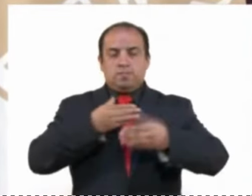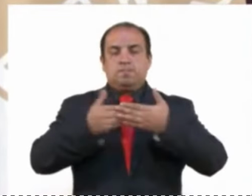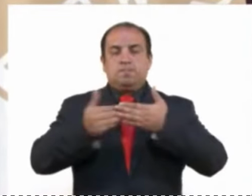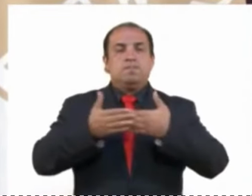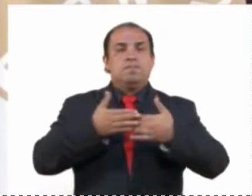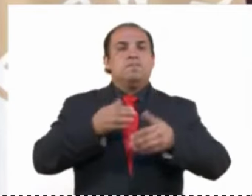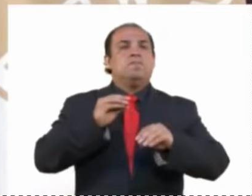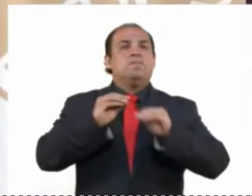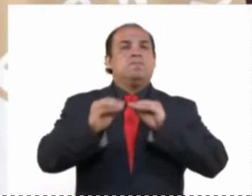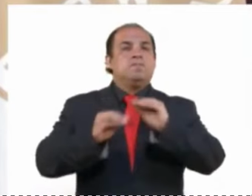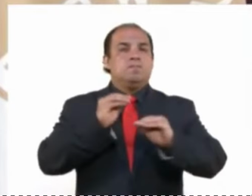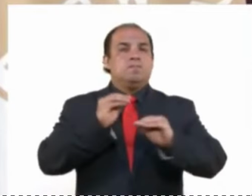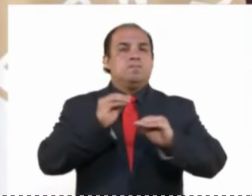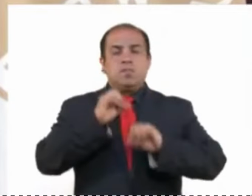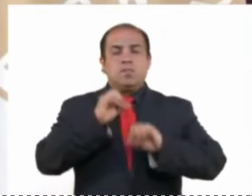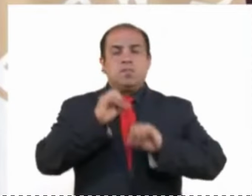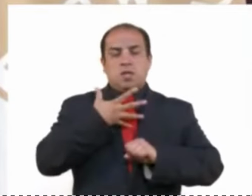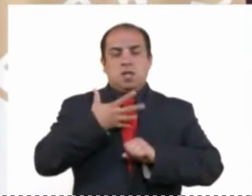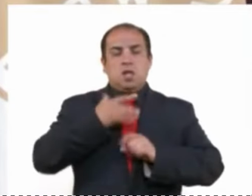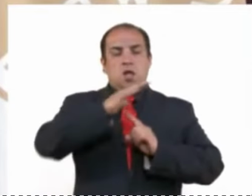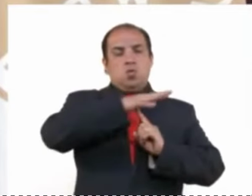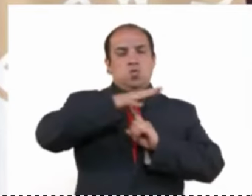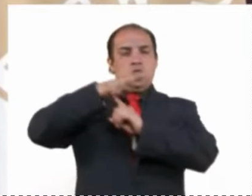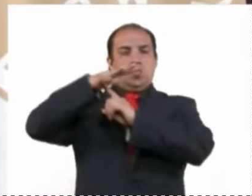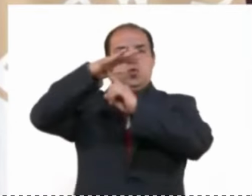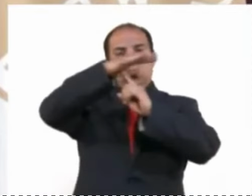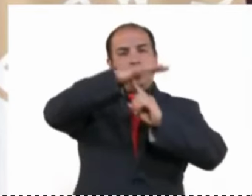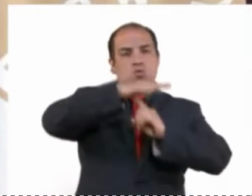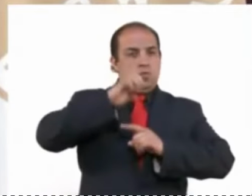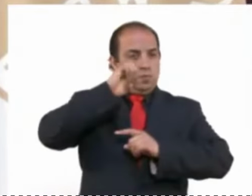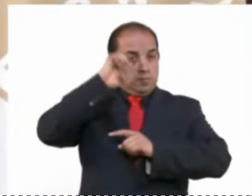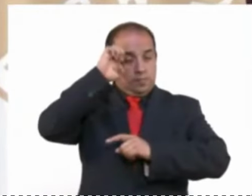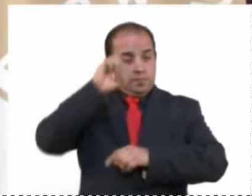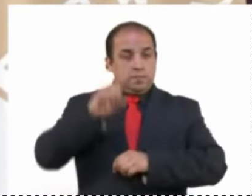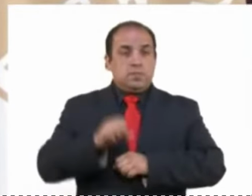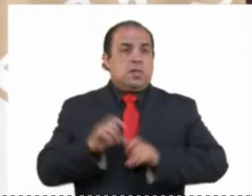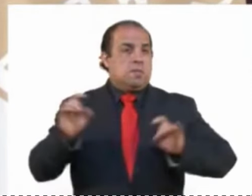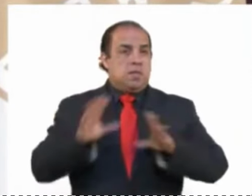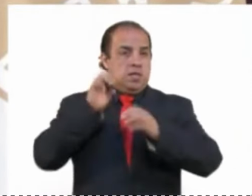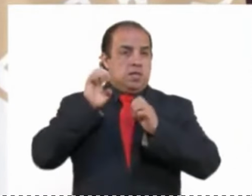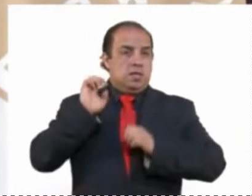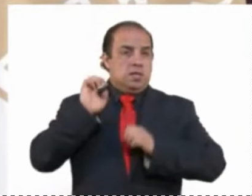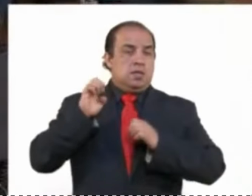a estar un helipuerto para cualquier situación de emergencia que se pudiera presentar.